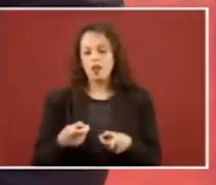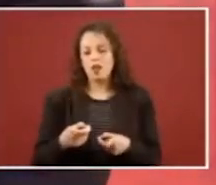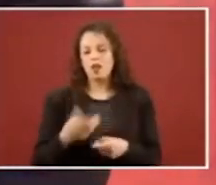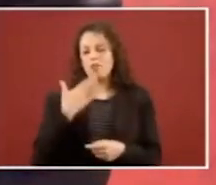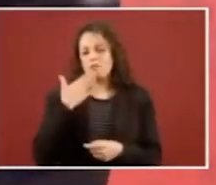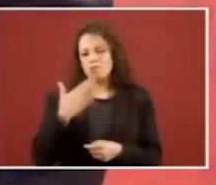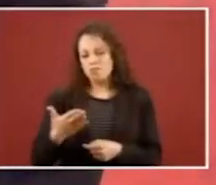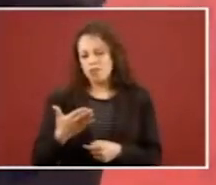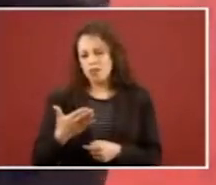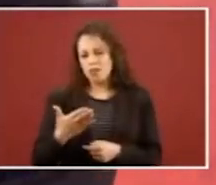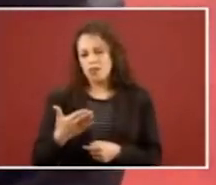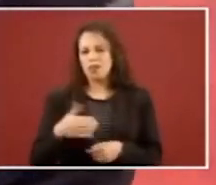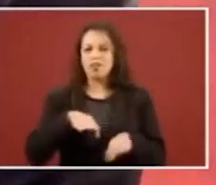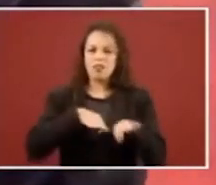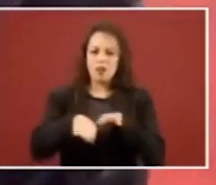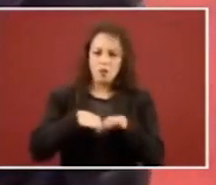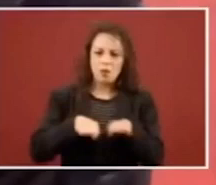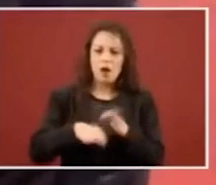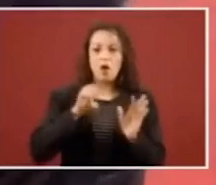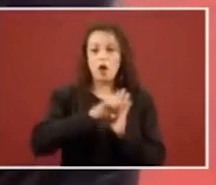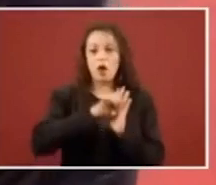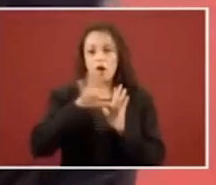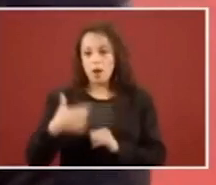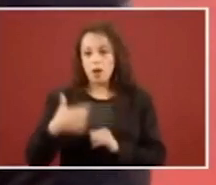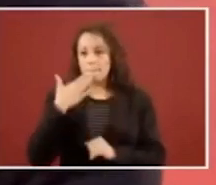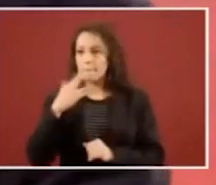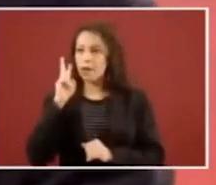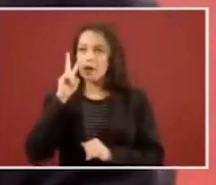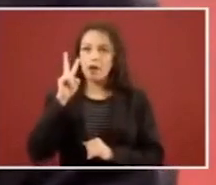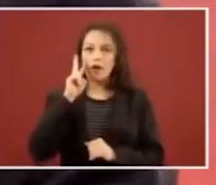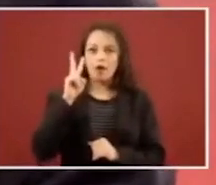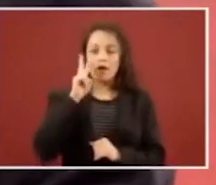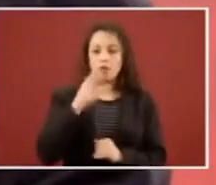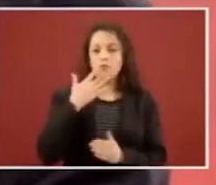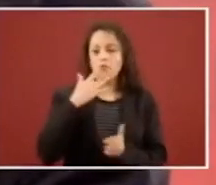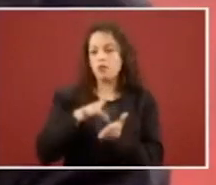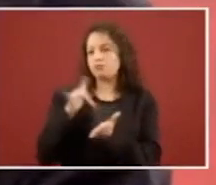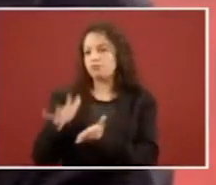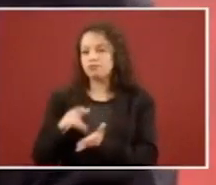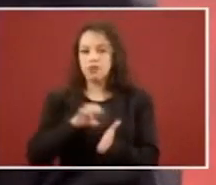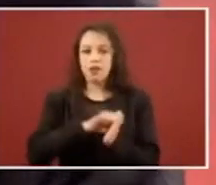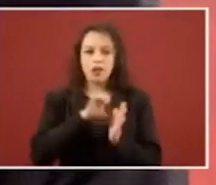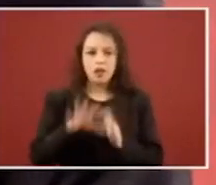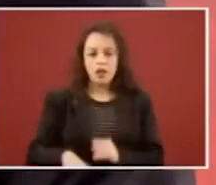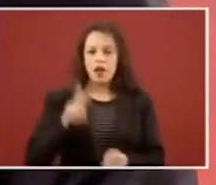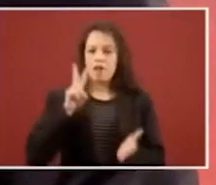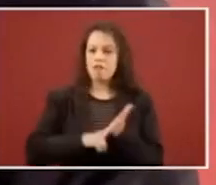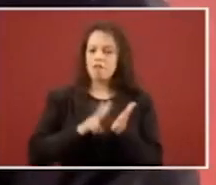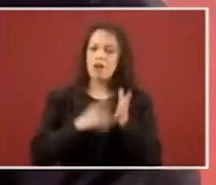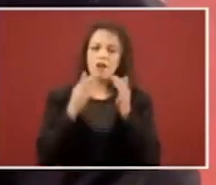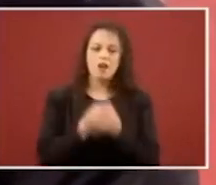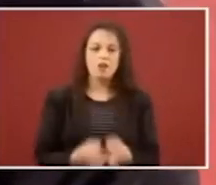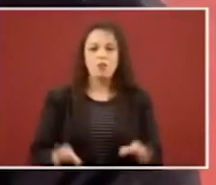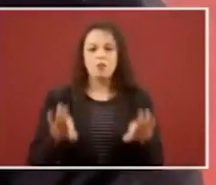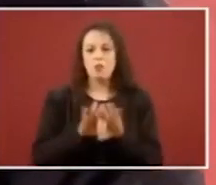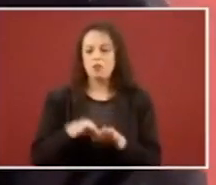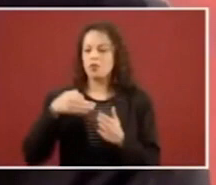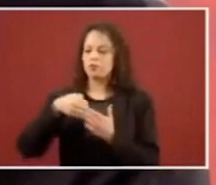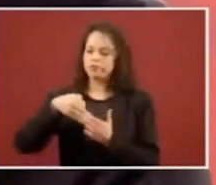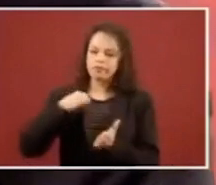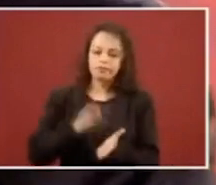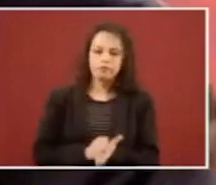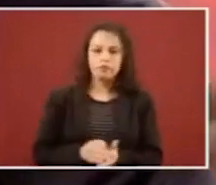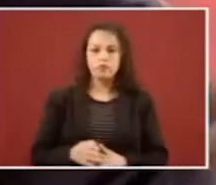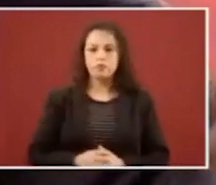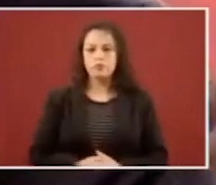trabajo, buenos ejemplos, que se fortalezcan los valores, todo esto lo vamos a seguir haciendo. Ayer